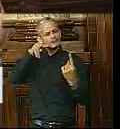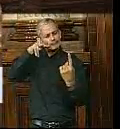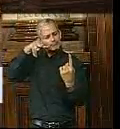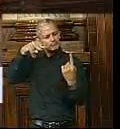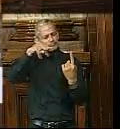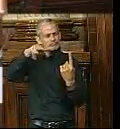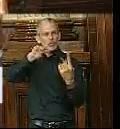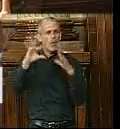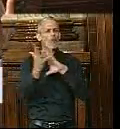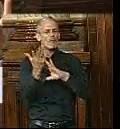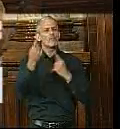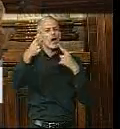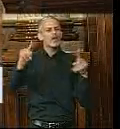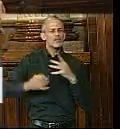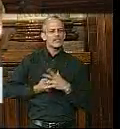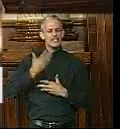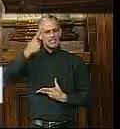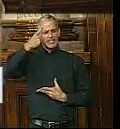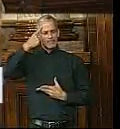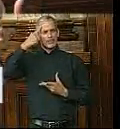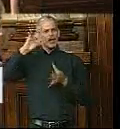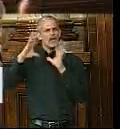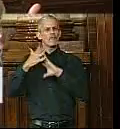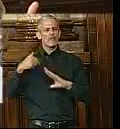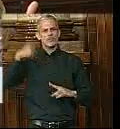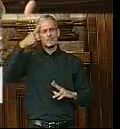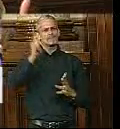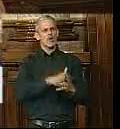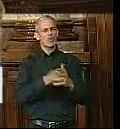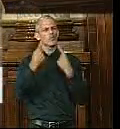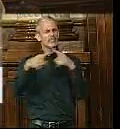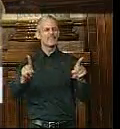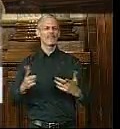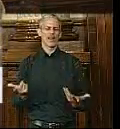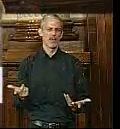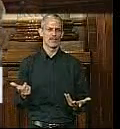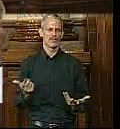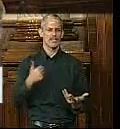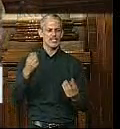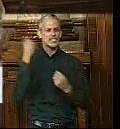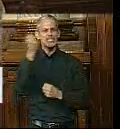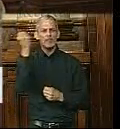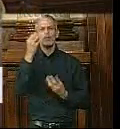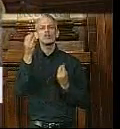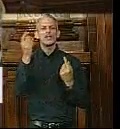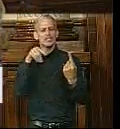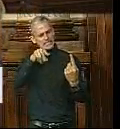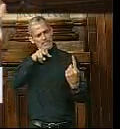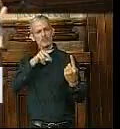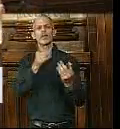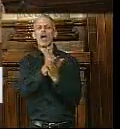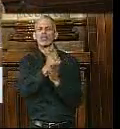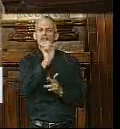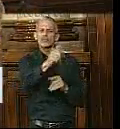complejizándola florece, porque es pensar en dimensiones que habitualmente no registramos. Lo importante que es el derecho